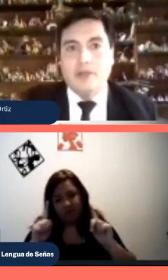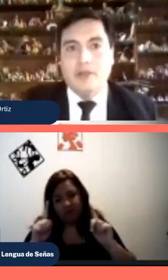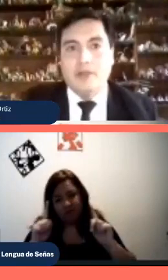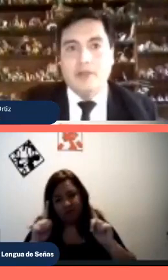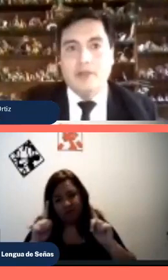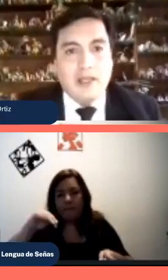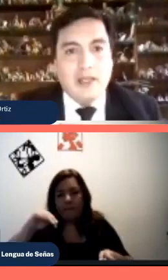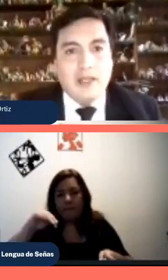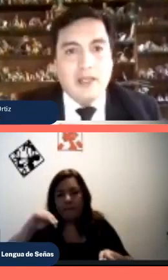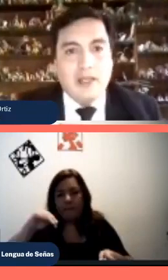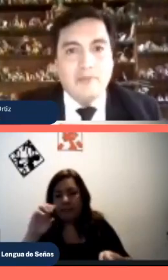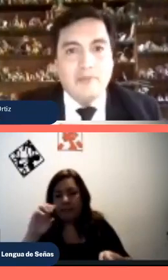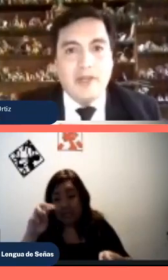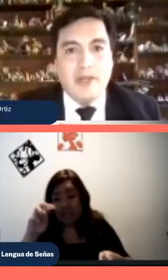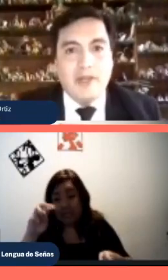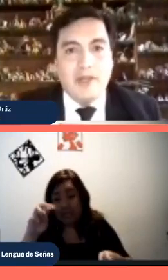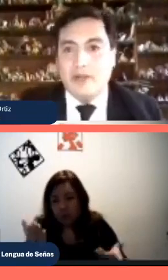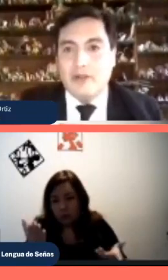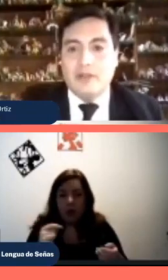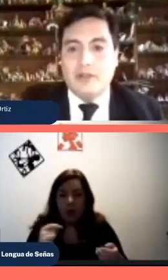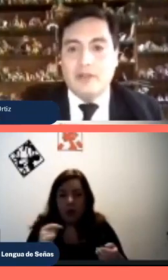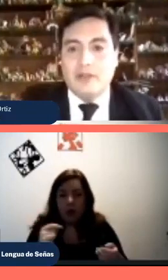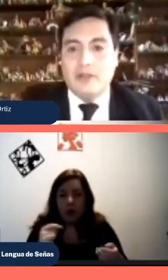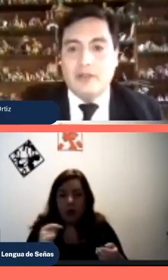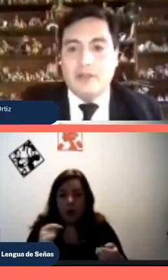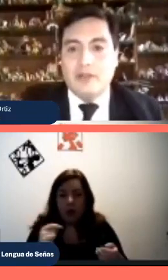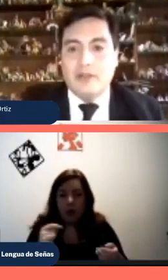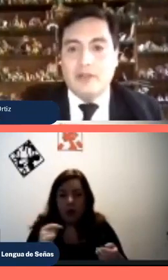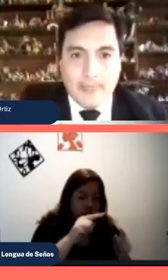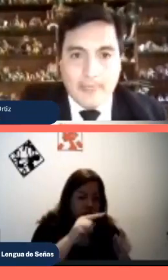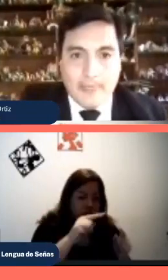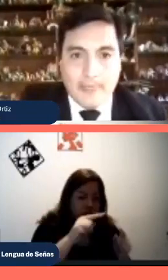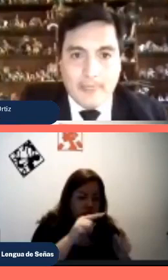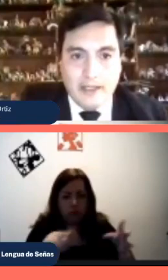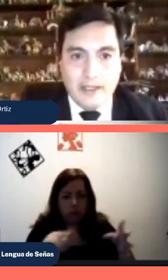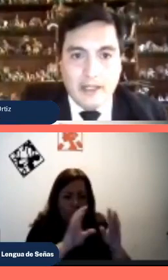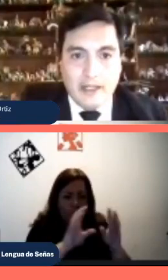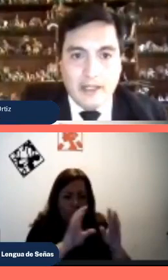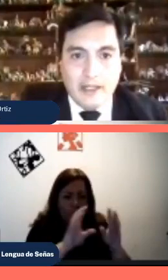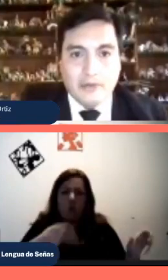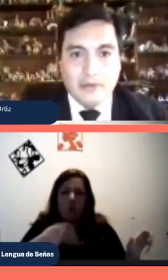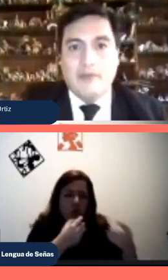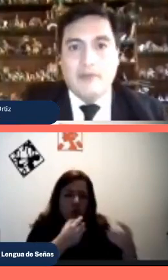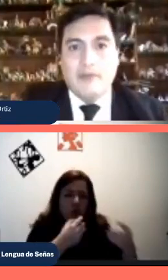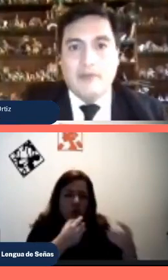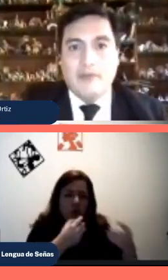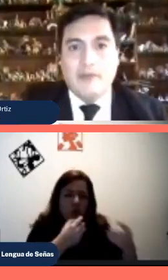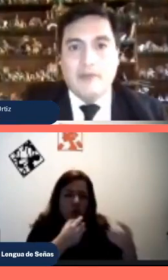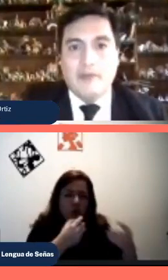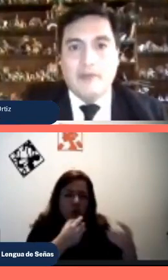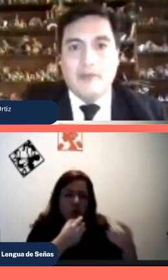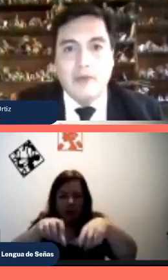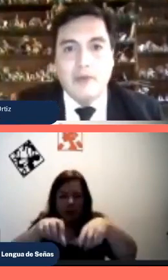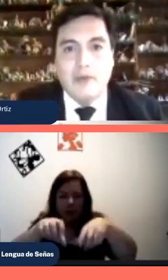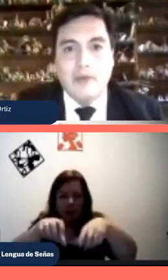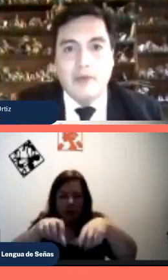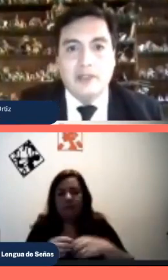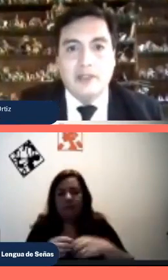del Mioceno-Plioceno, para ir a ver los restos que tienen allí. Aquí tenemos una imagen un